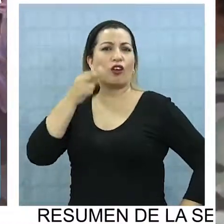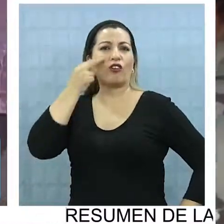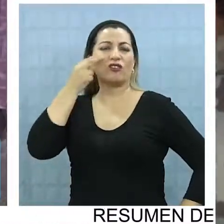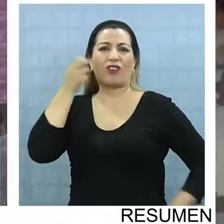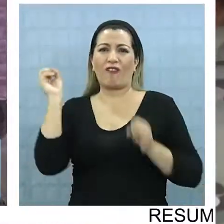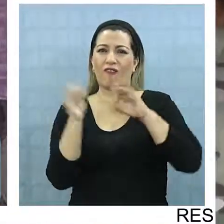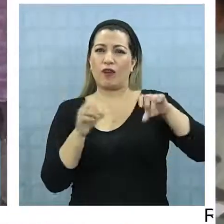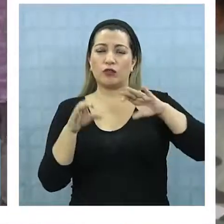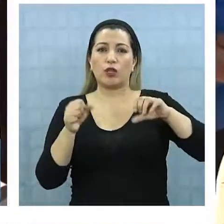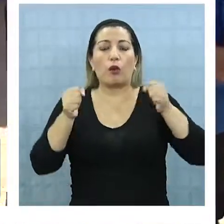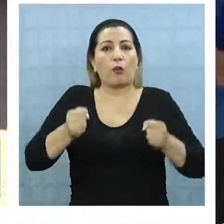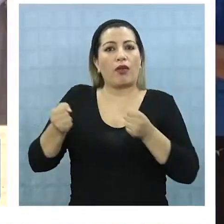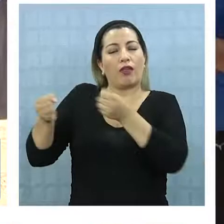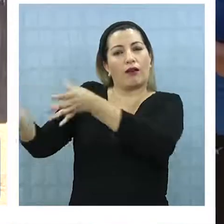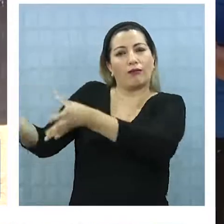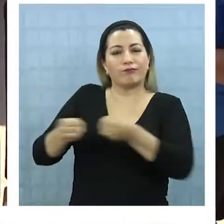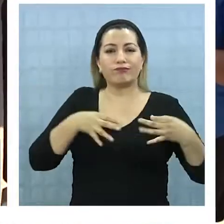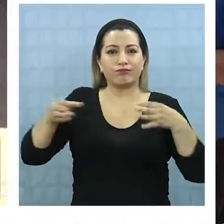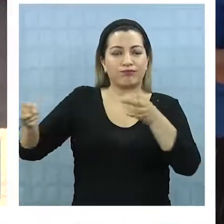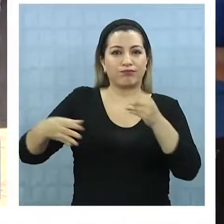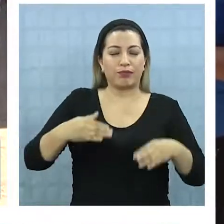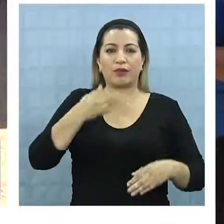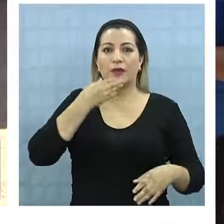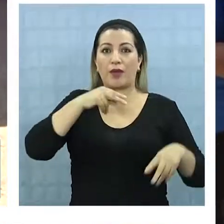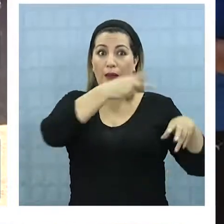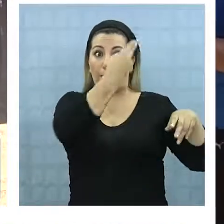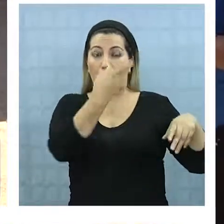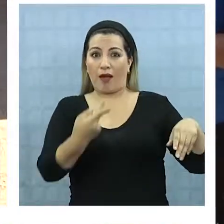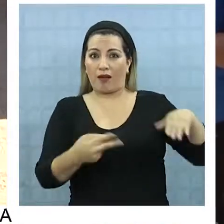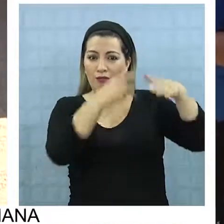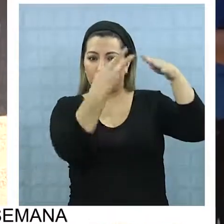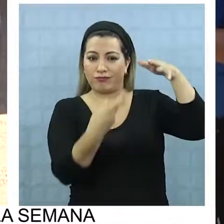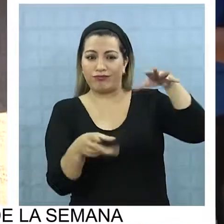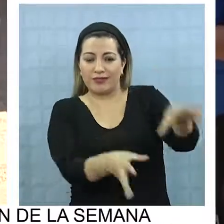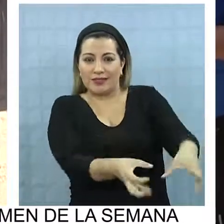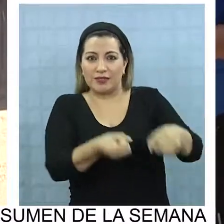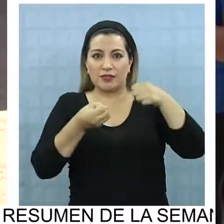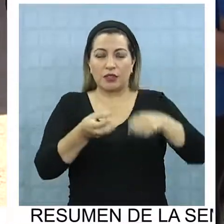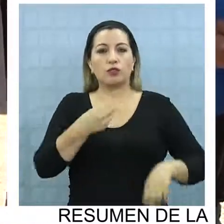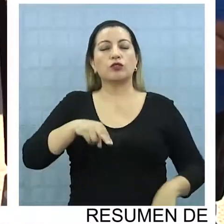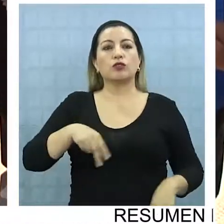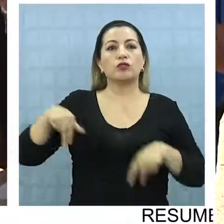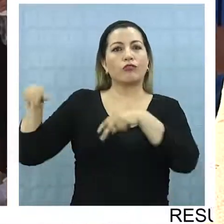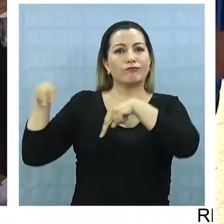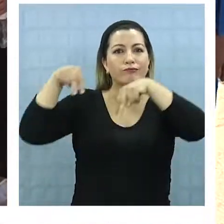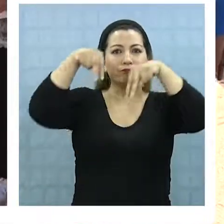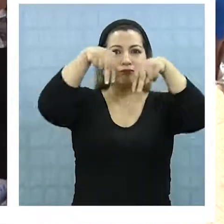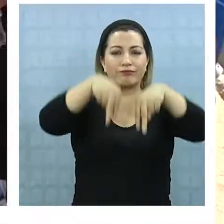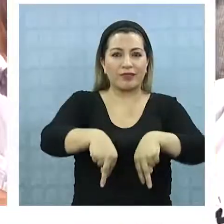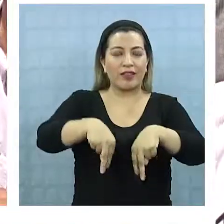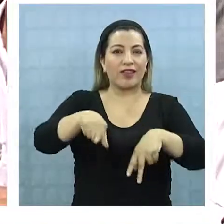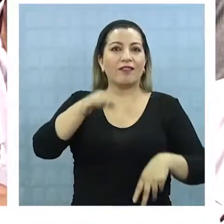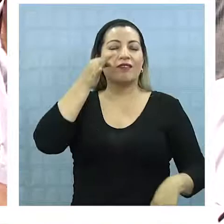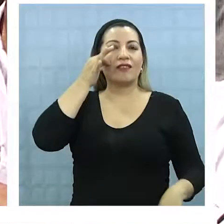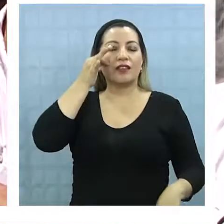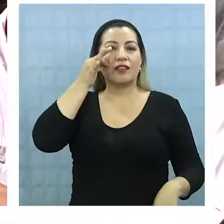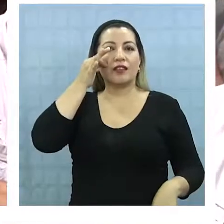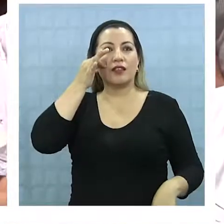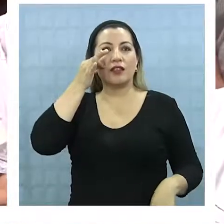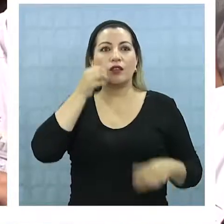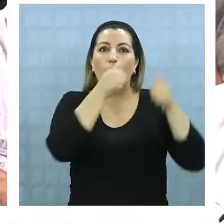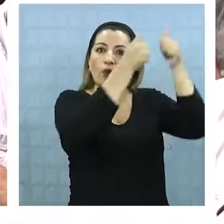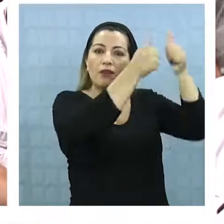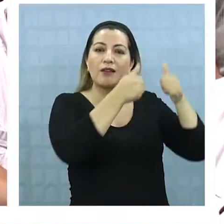conocieron la gran cantidad de basura que se puede sacar de las playas y de las profundidades del mar. Hemos venido justamente a esta